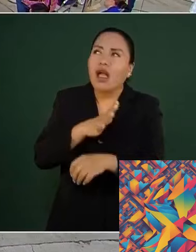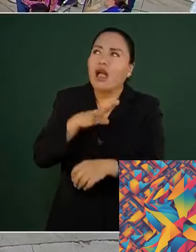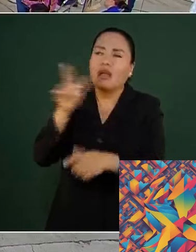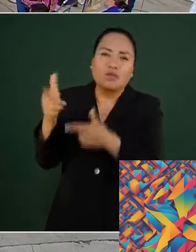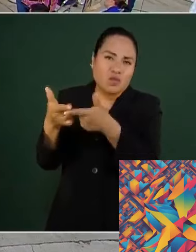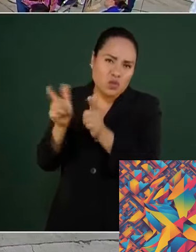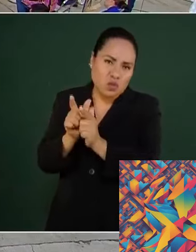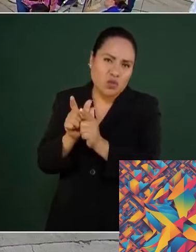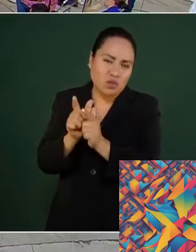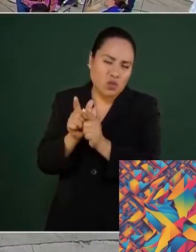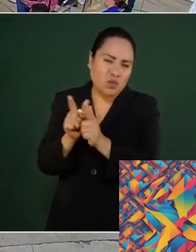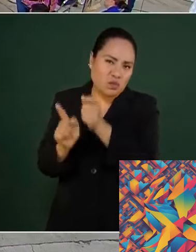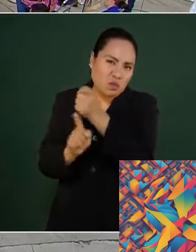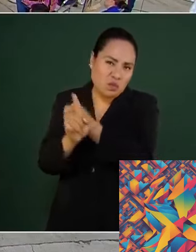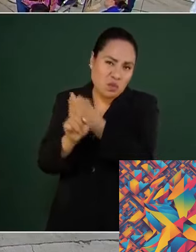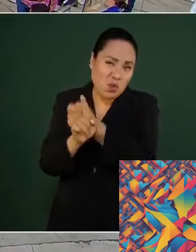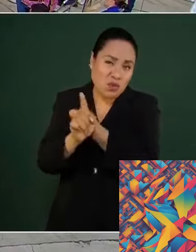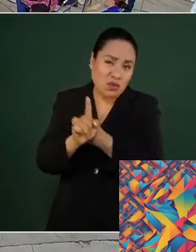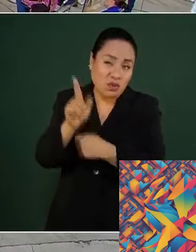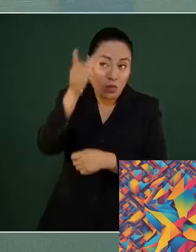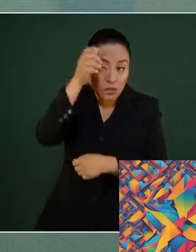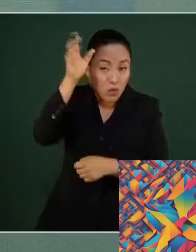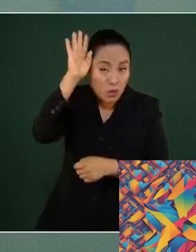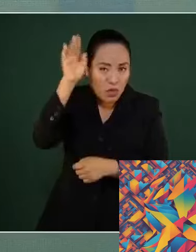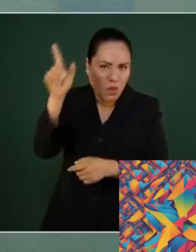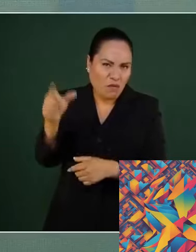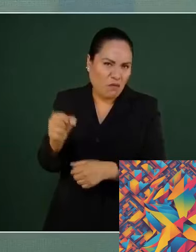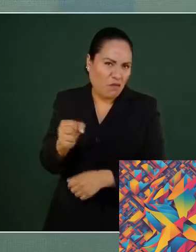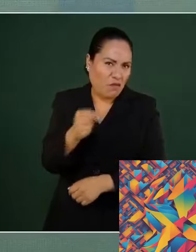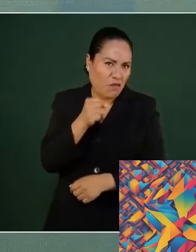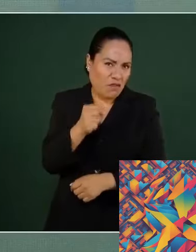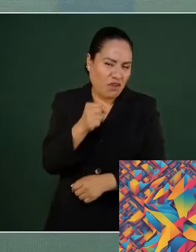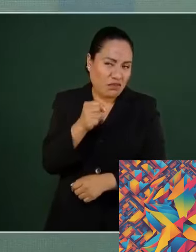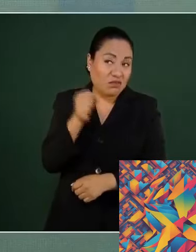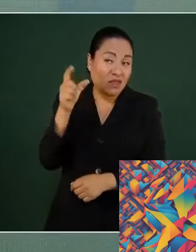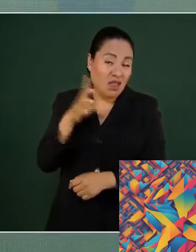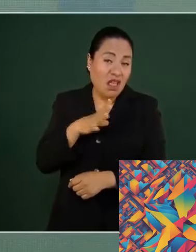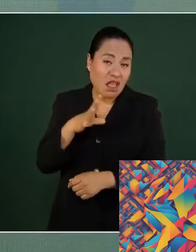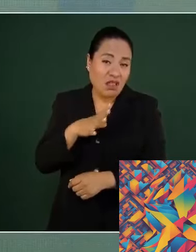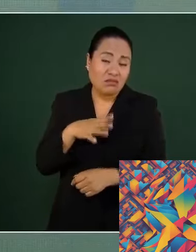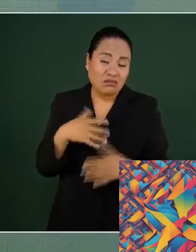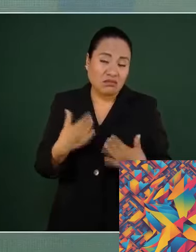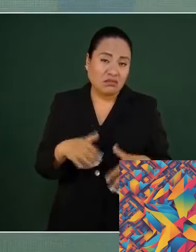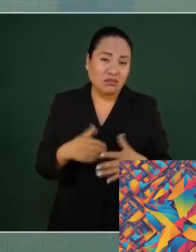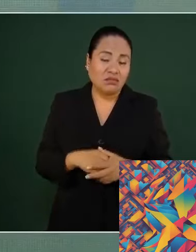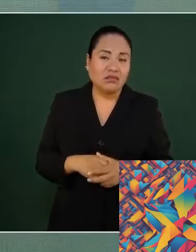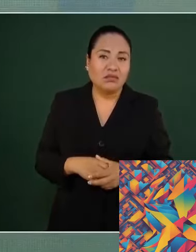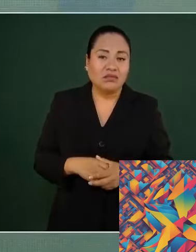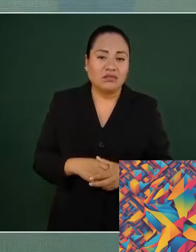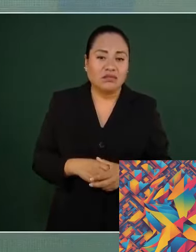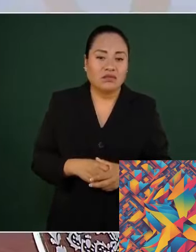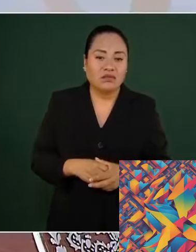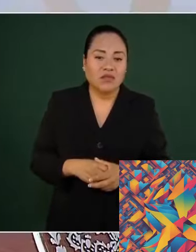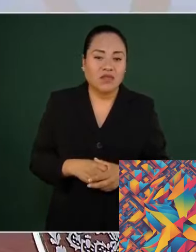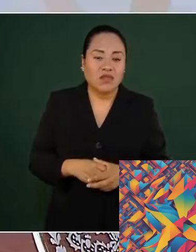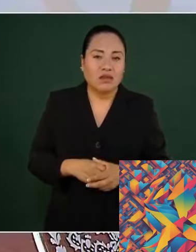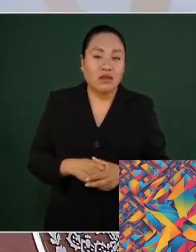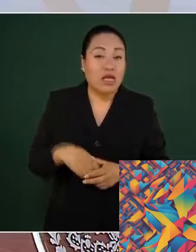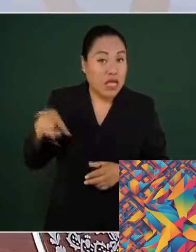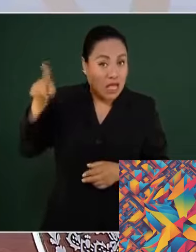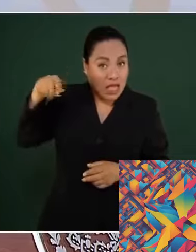papel crucial en la vigilancia y el fomento de la transparencia. Organizaciones como Mexicanos contra la Corrupción e